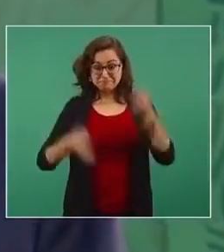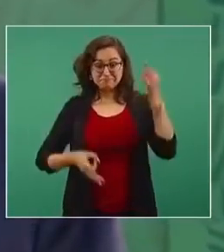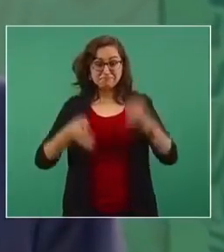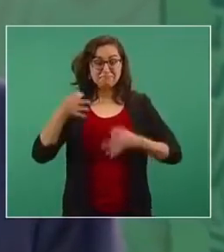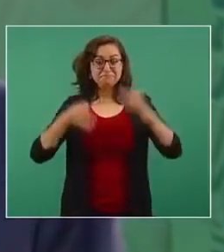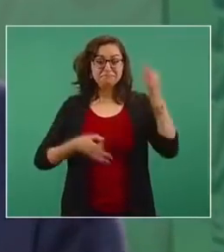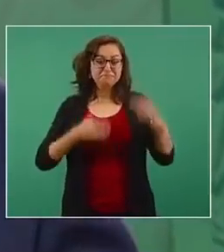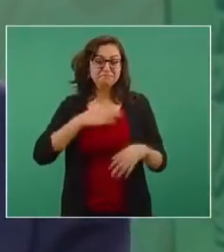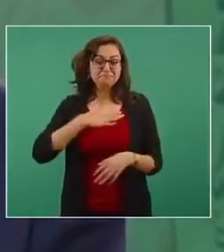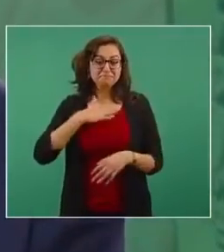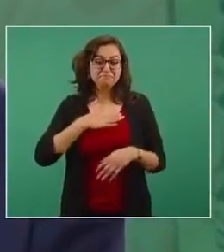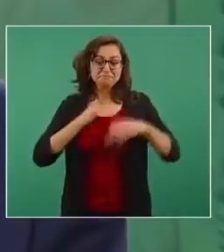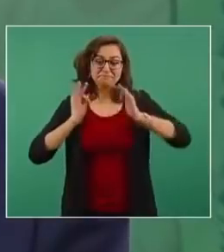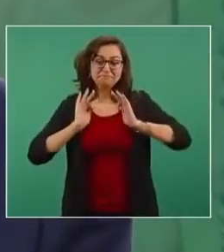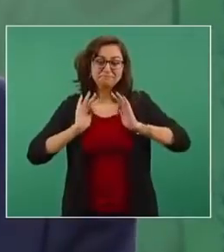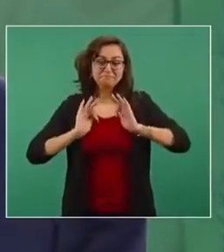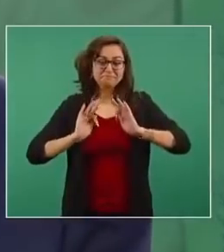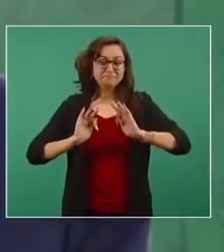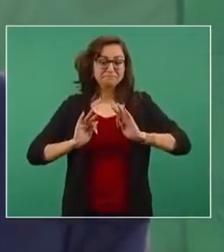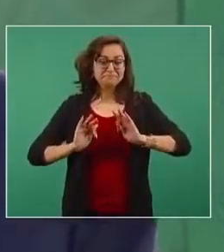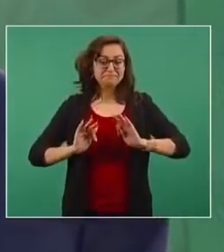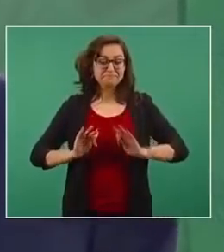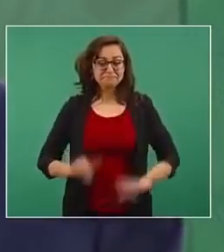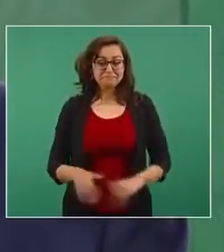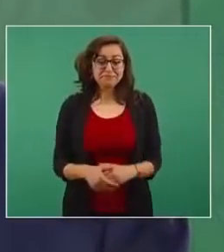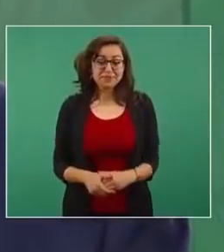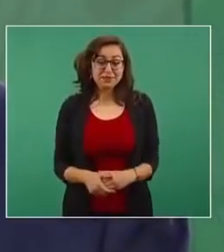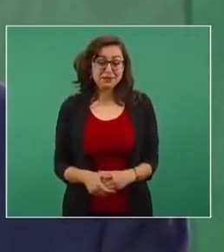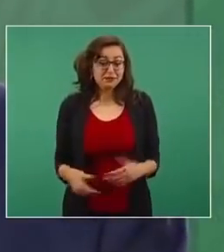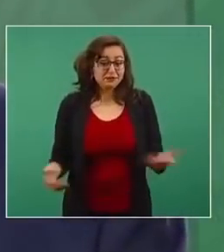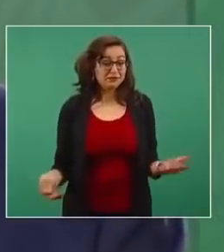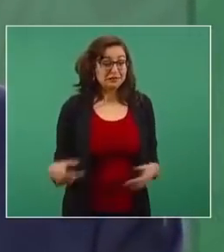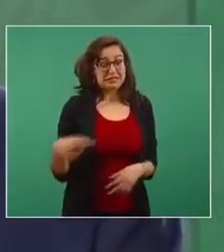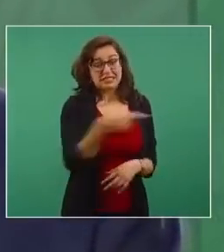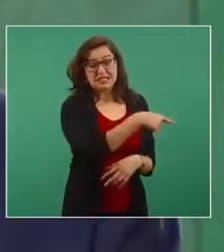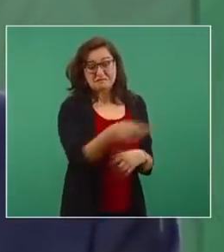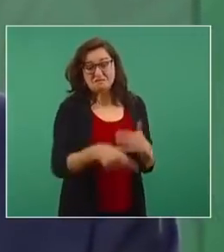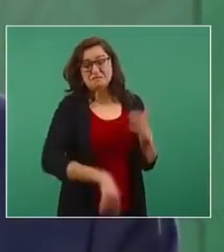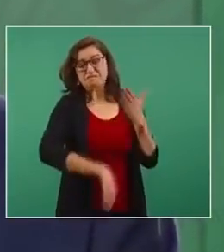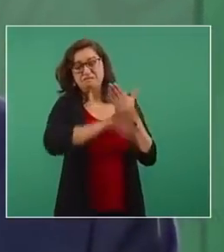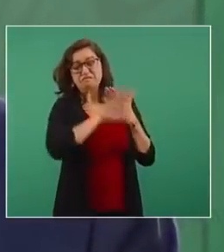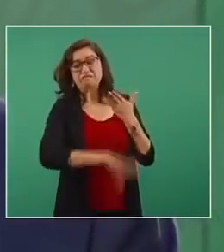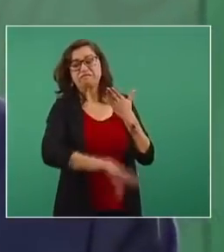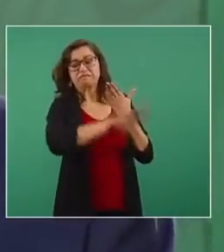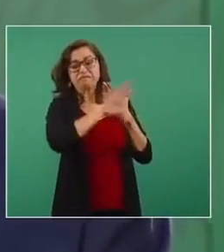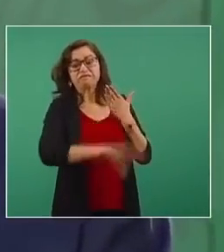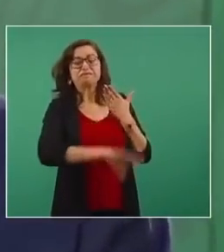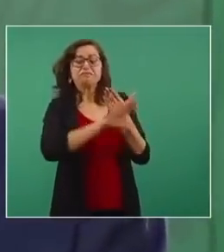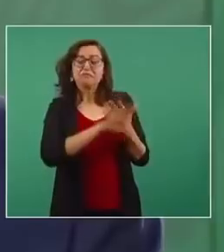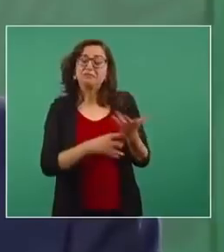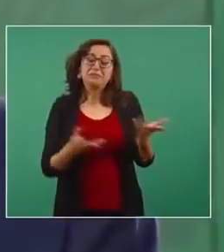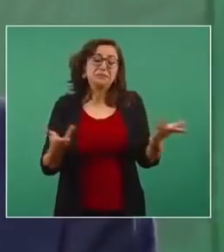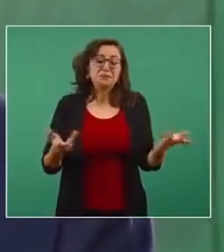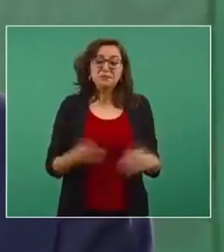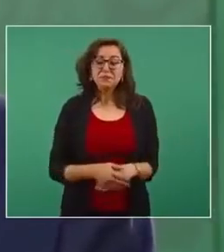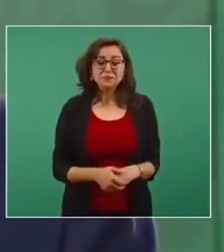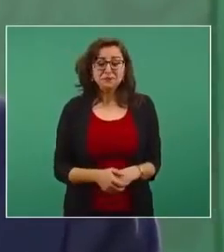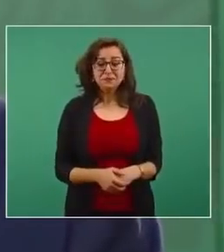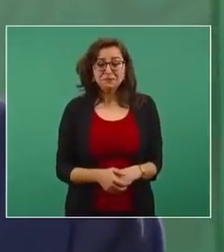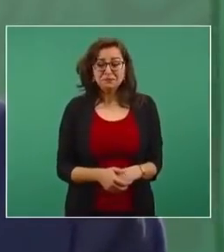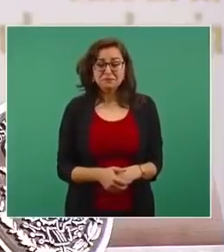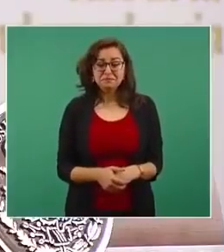Entonces, por eso no pueden porque tenemos autoridad